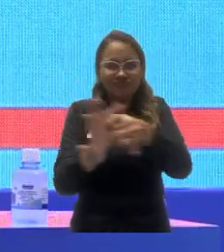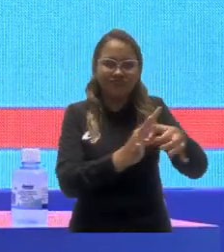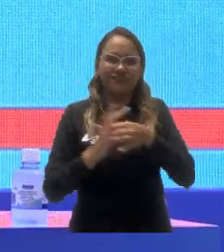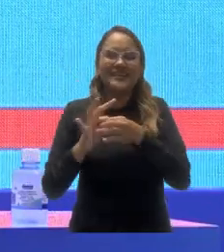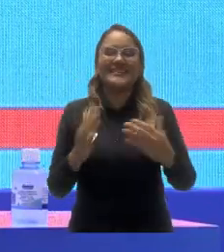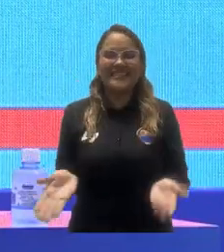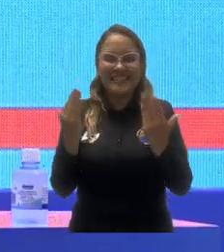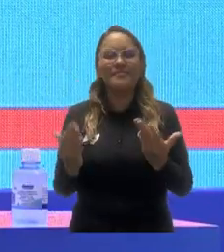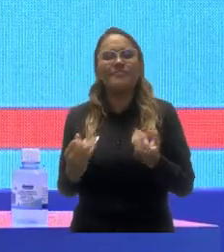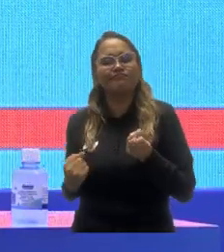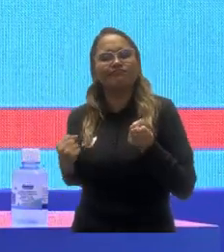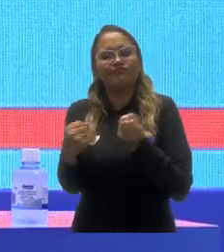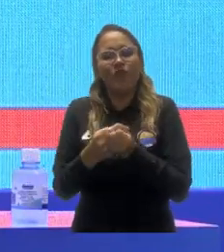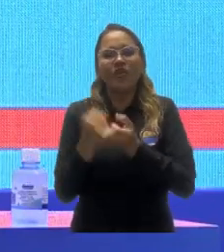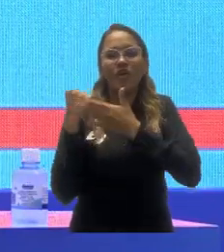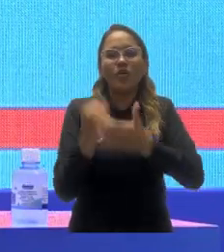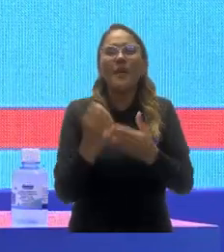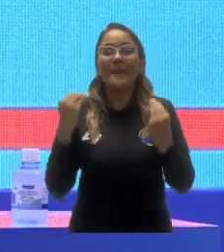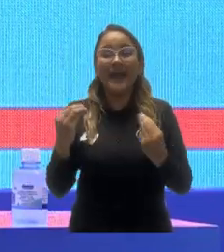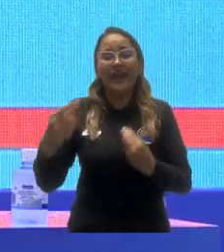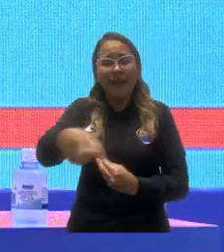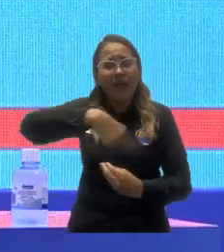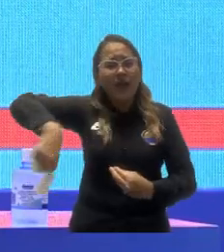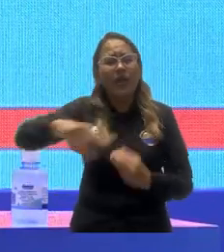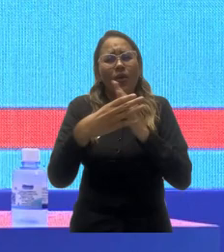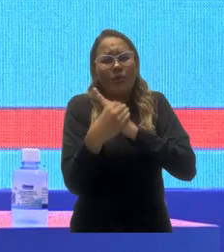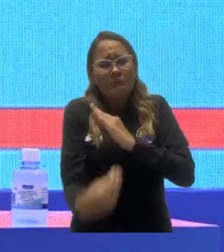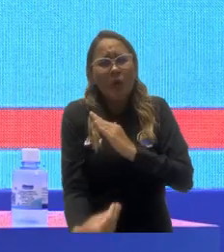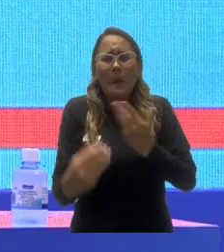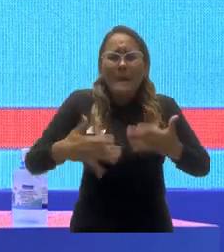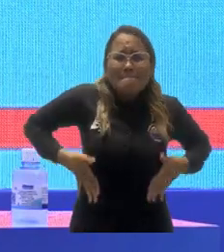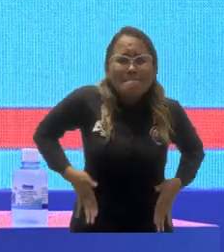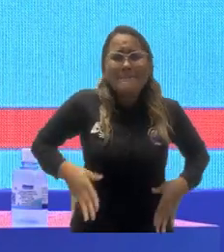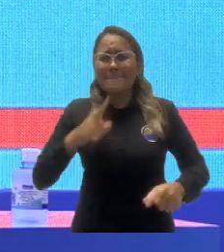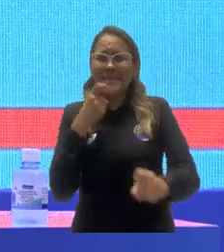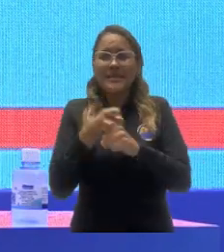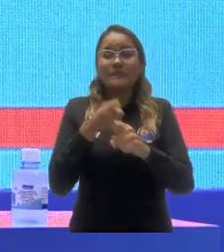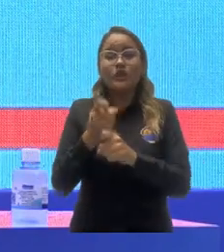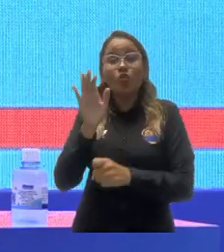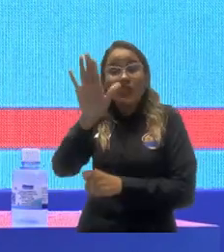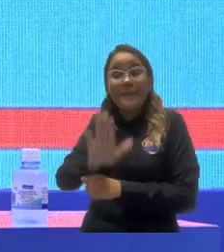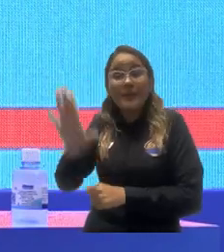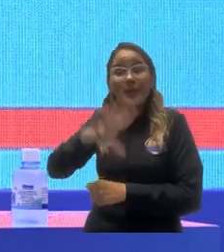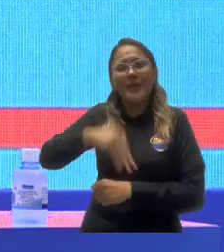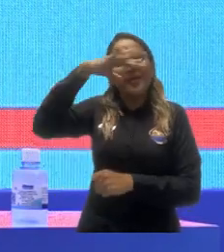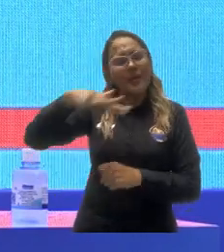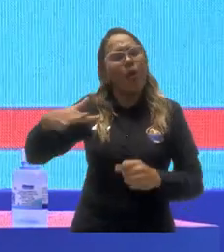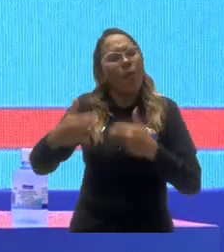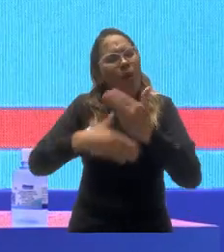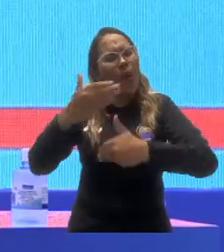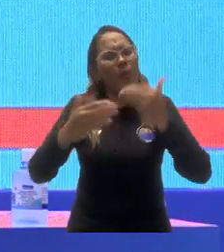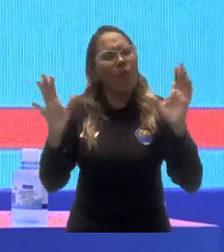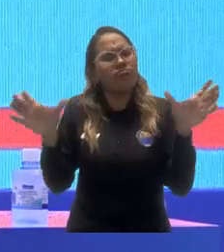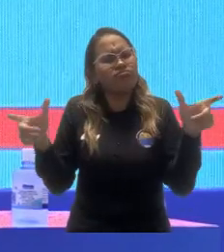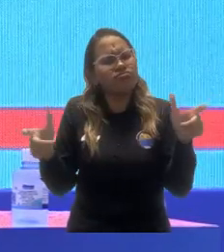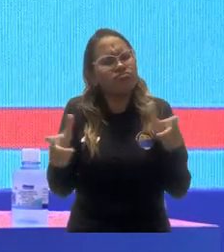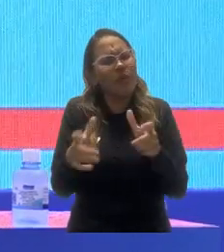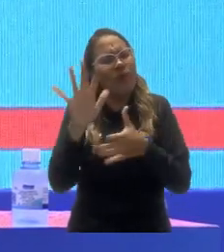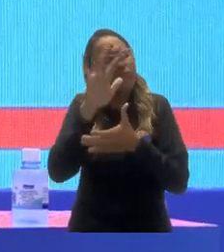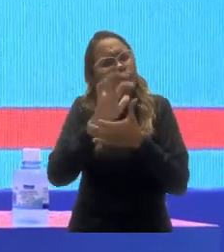buscamos sinergias juntos, es que realmente vamos a lograr que esa pobreza monetaria del departamento del Magdalena se